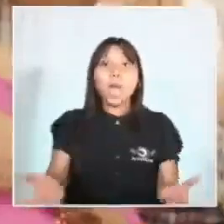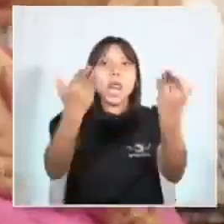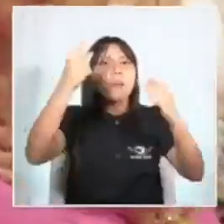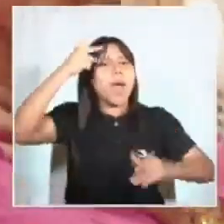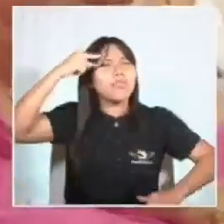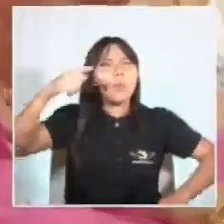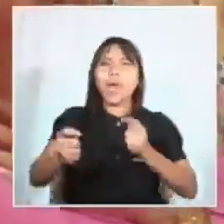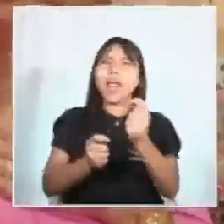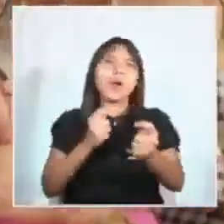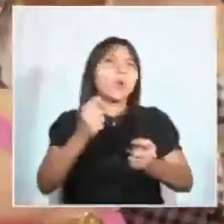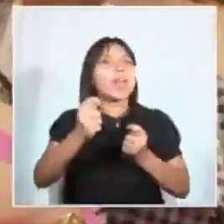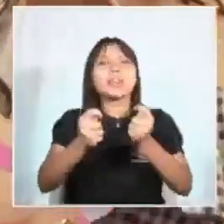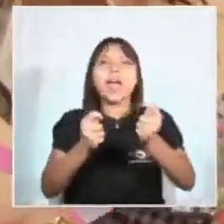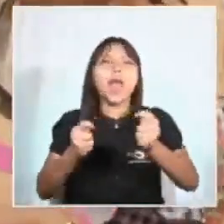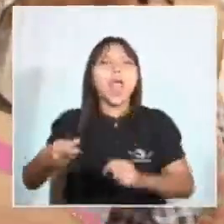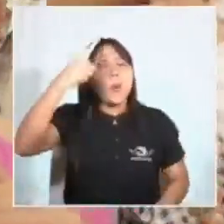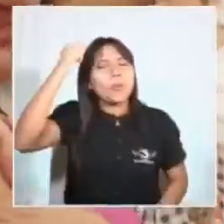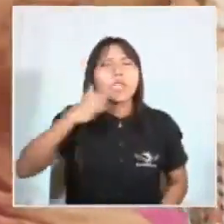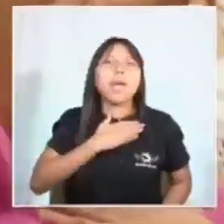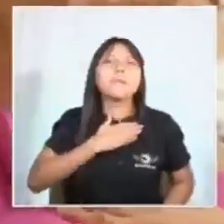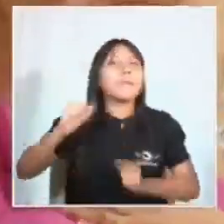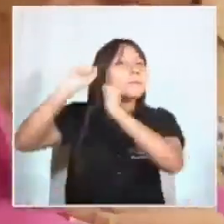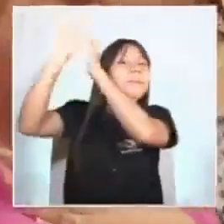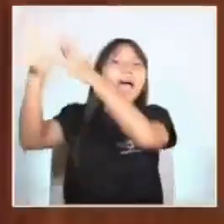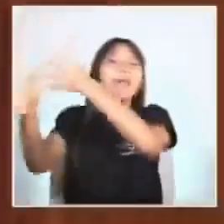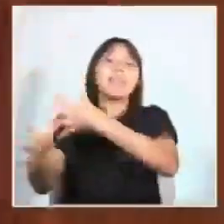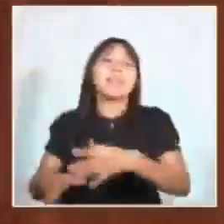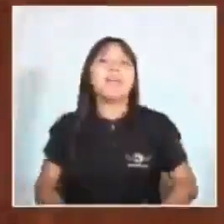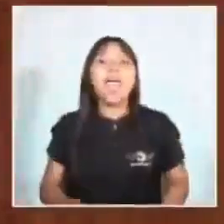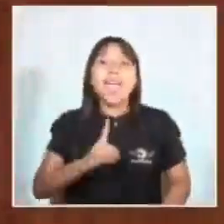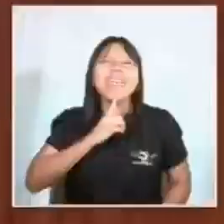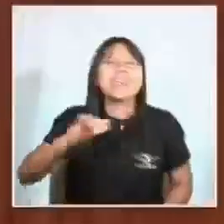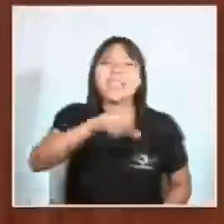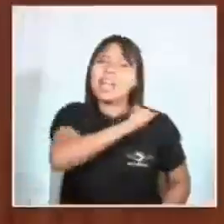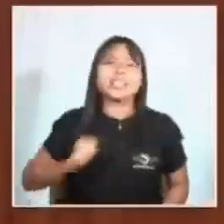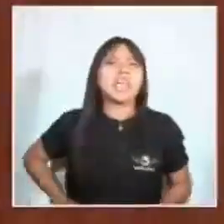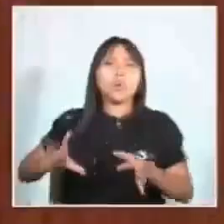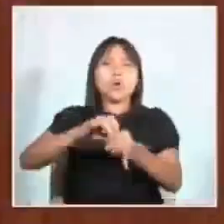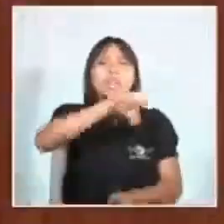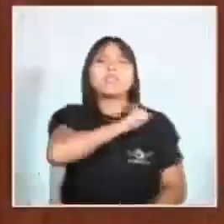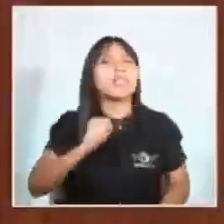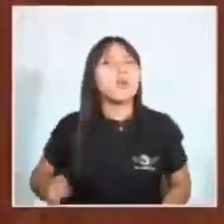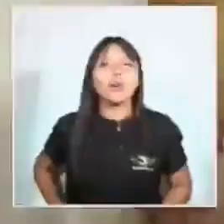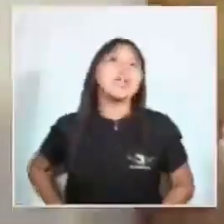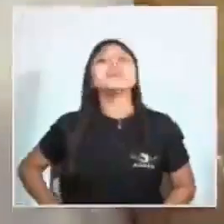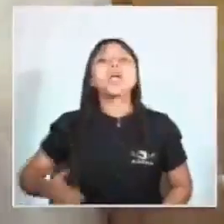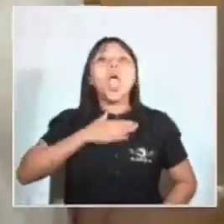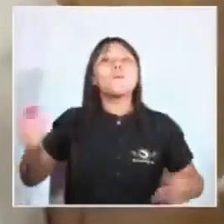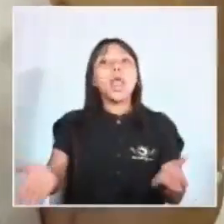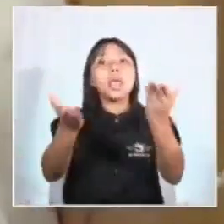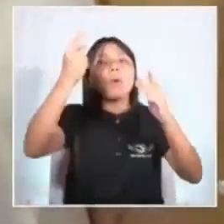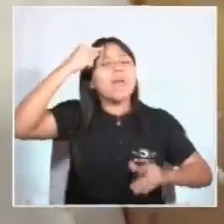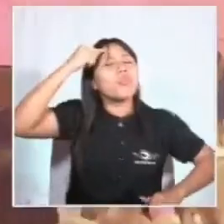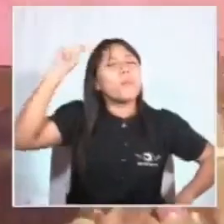para gobernar, porque mi padre es el Señor de Señores. Me levanto